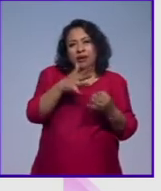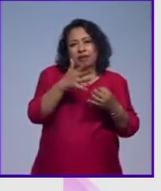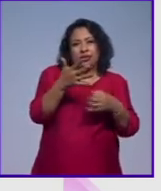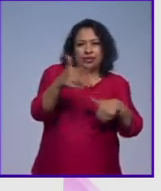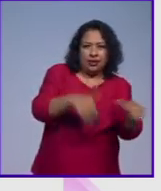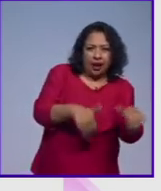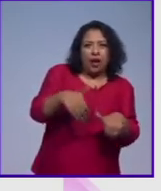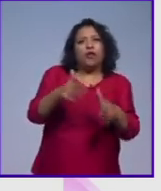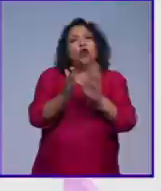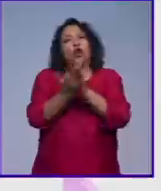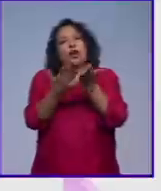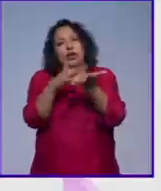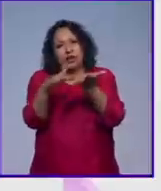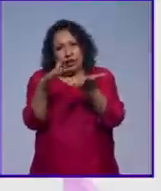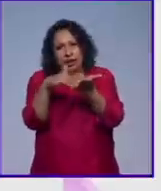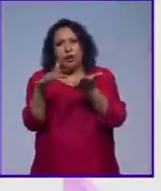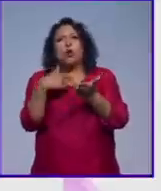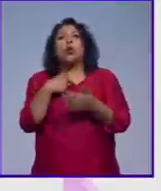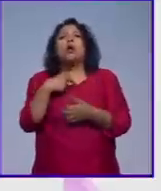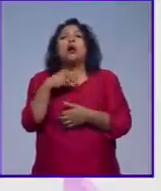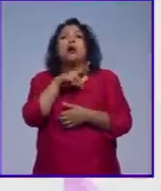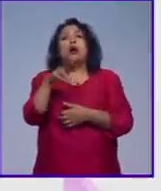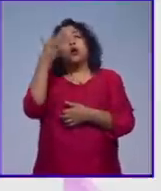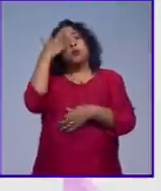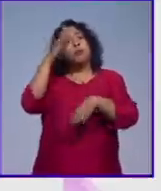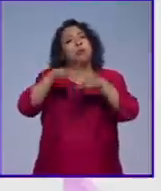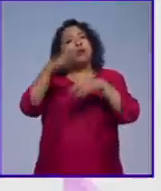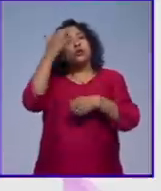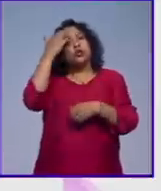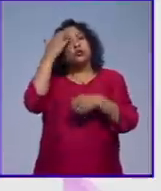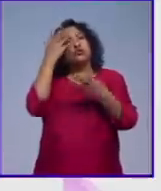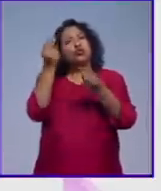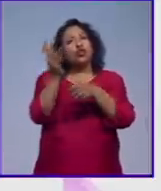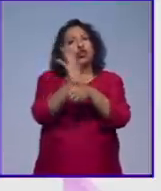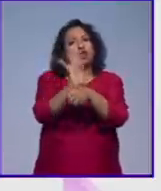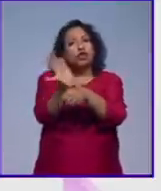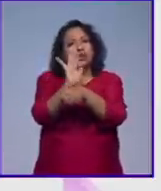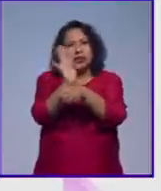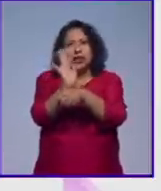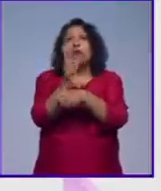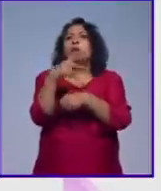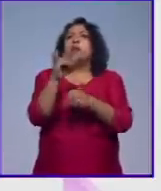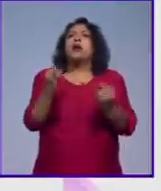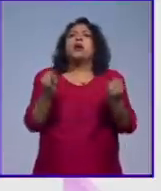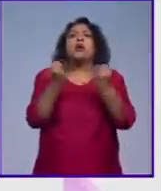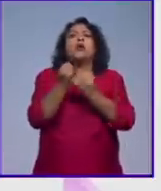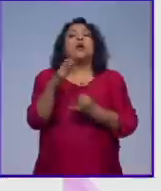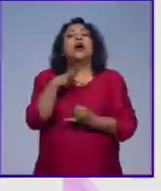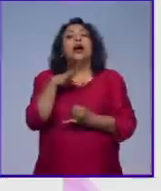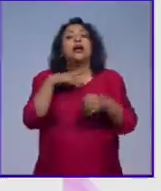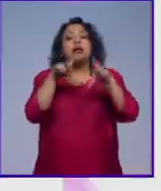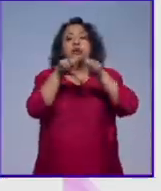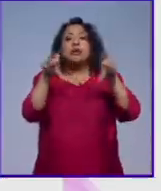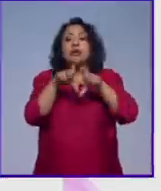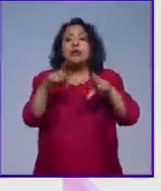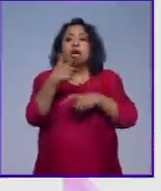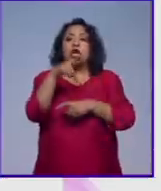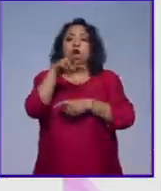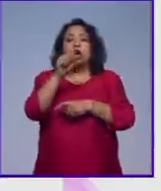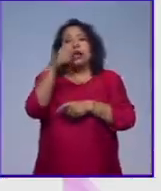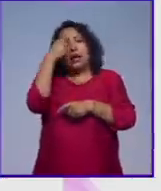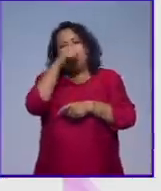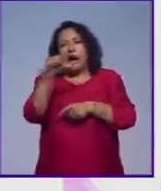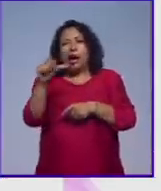que de la literatura, que le reconocemos más a través de sus trabajos cinematográficos, pero que también hizo guiones para series